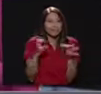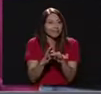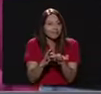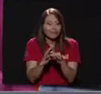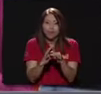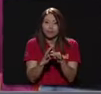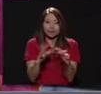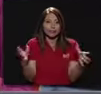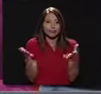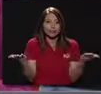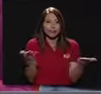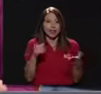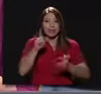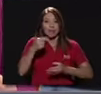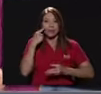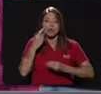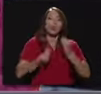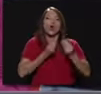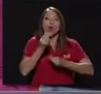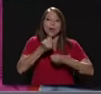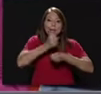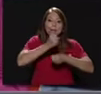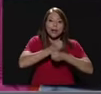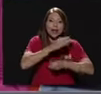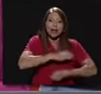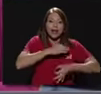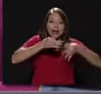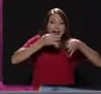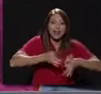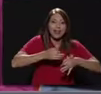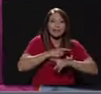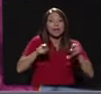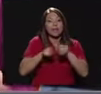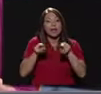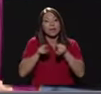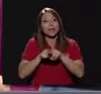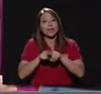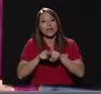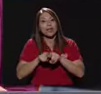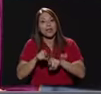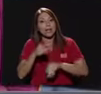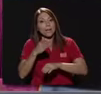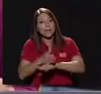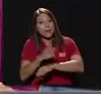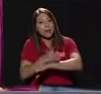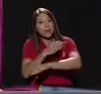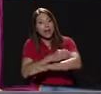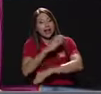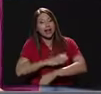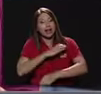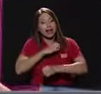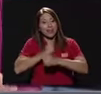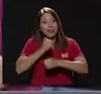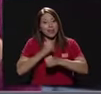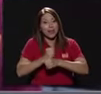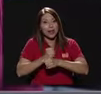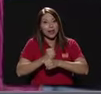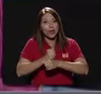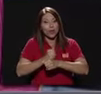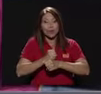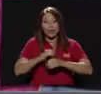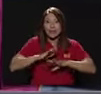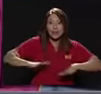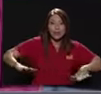ver cómo generar empleo de calidad, pero también tenemos que enfocarnos en cómo mejorar la calidad del empleo y del mercado de trabajo, porque de